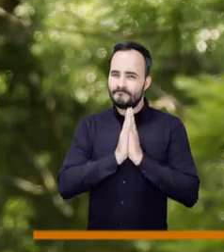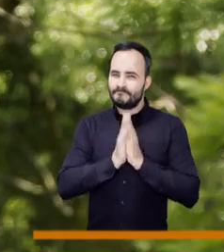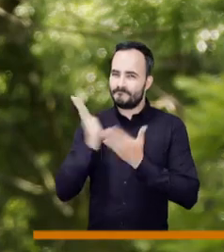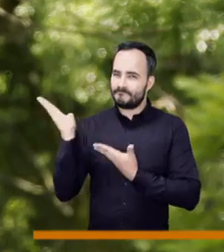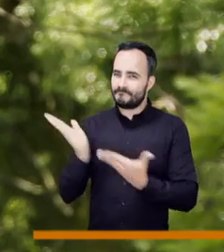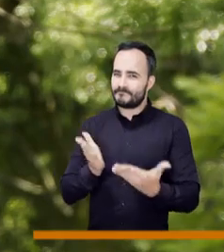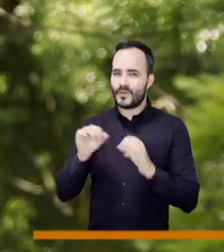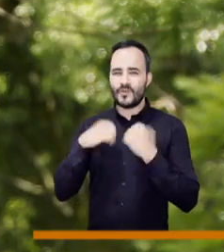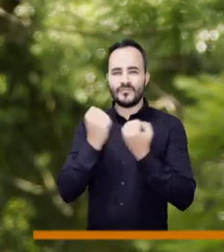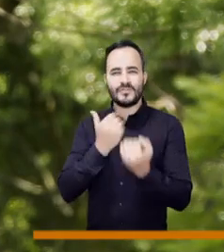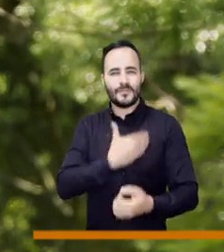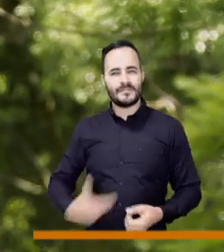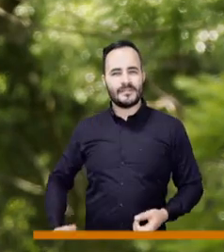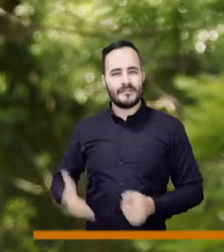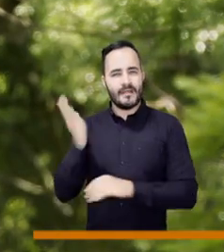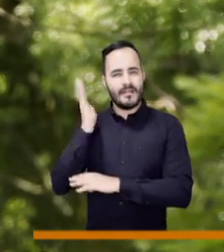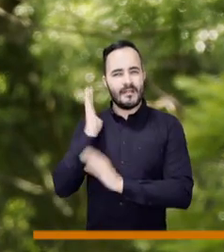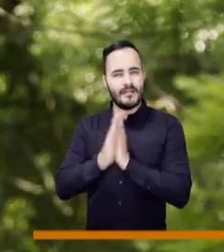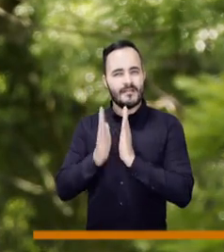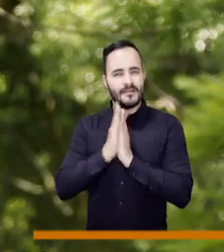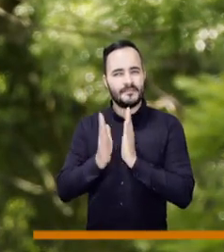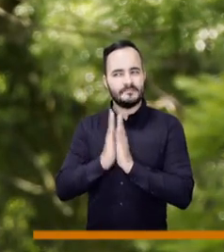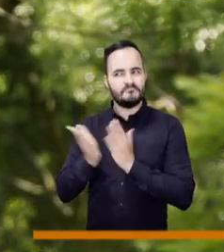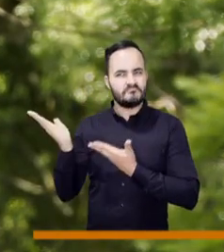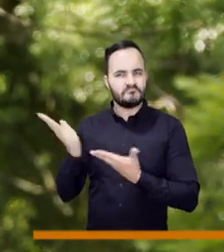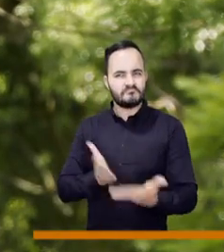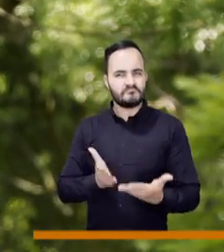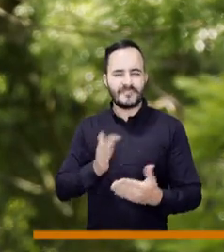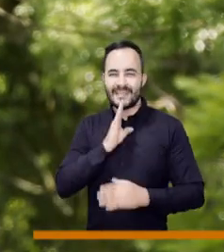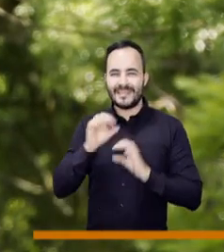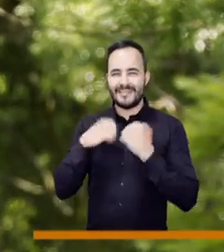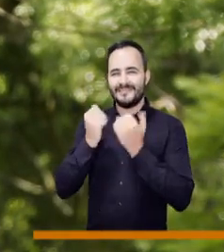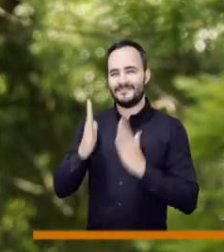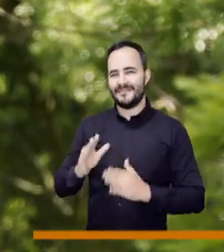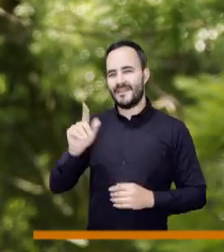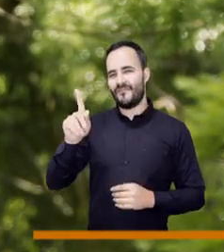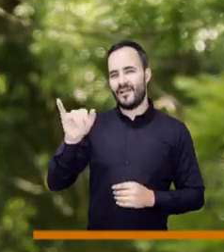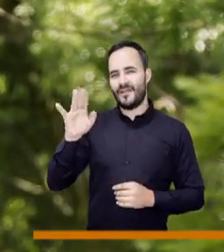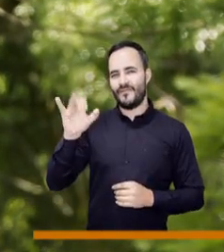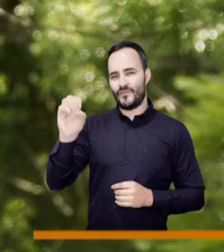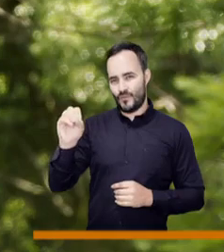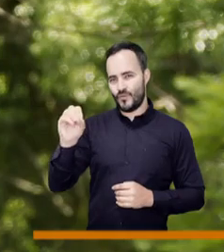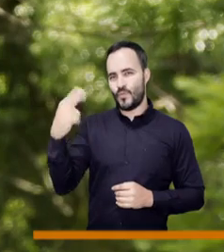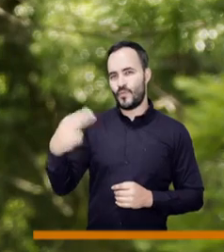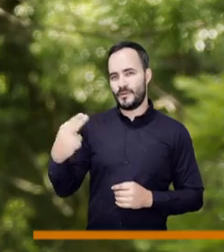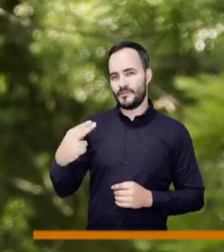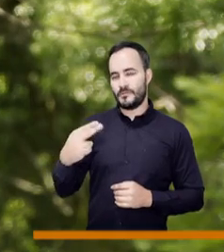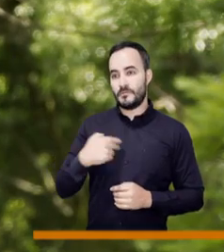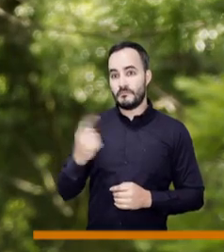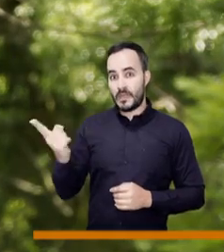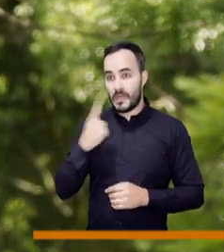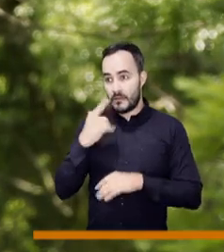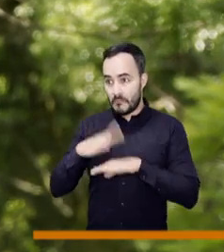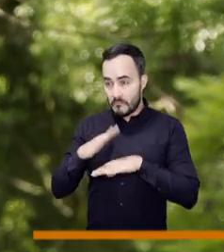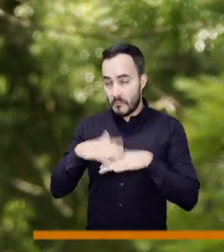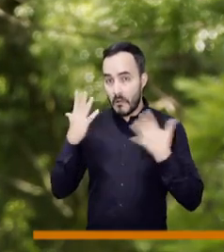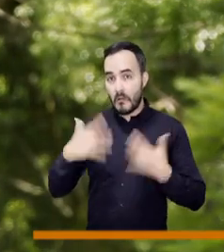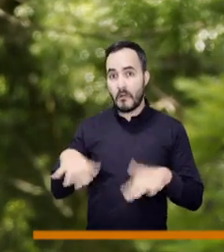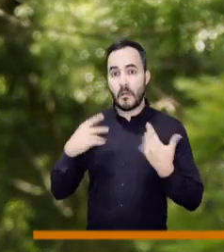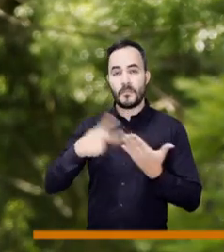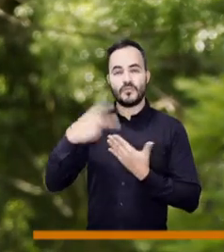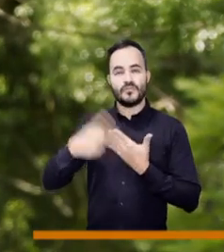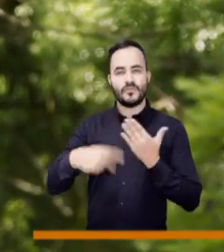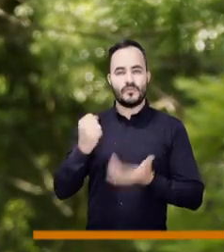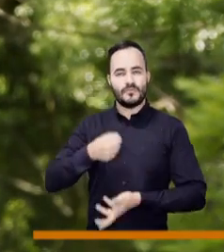quiero invitar a que escuchemos al presidente del Consejo de la Ciudad de Medellín, el concejal Fabio Humberto Rivera, quien nos anuncia además que